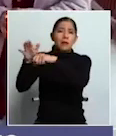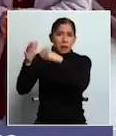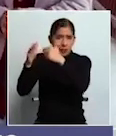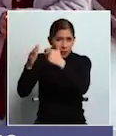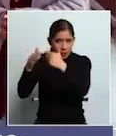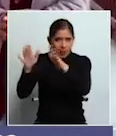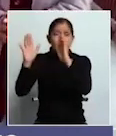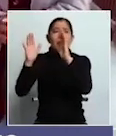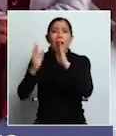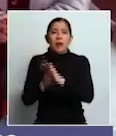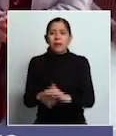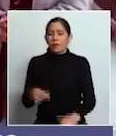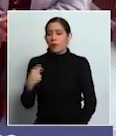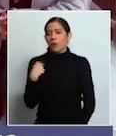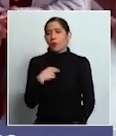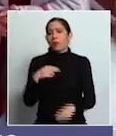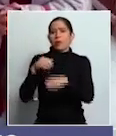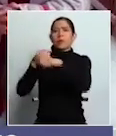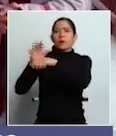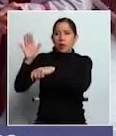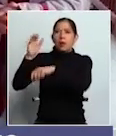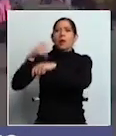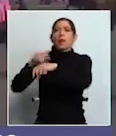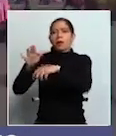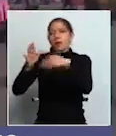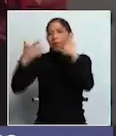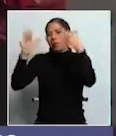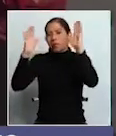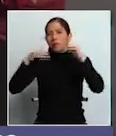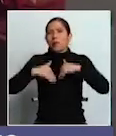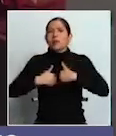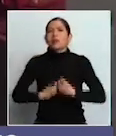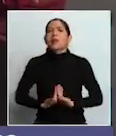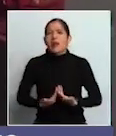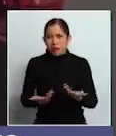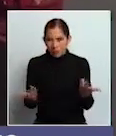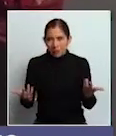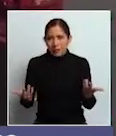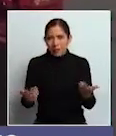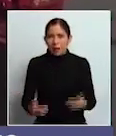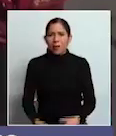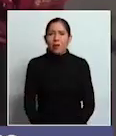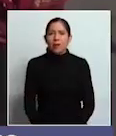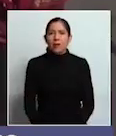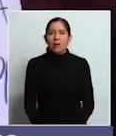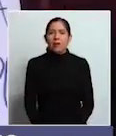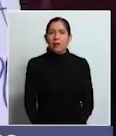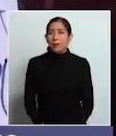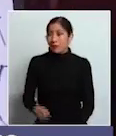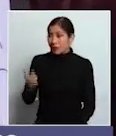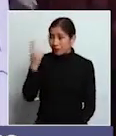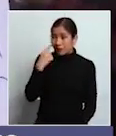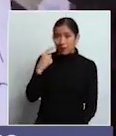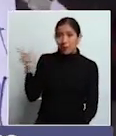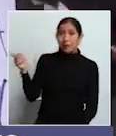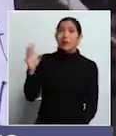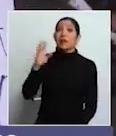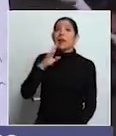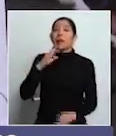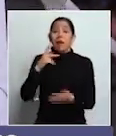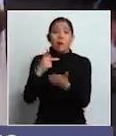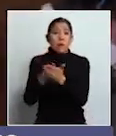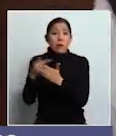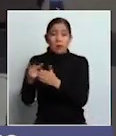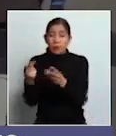ya nos hemos cansado todo de enviar, pero no tenemos respuesta, así como decían,